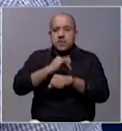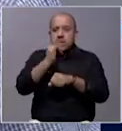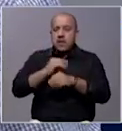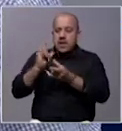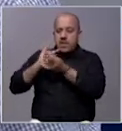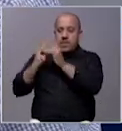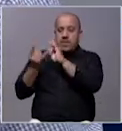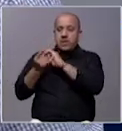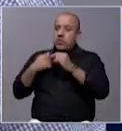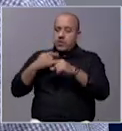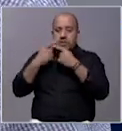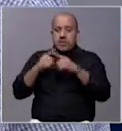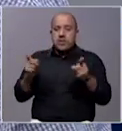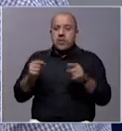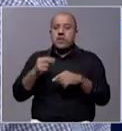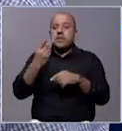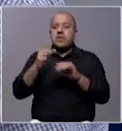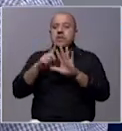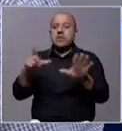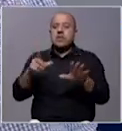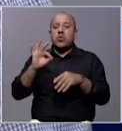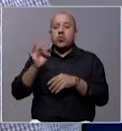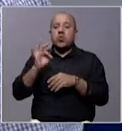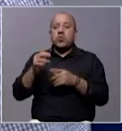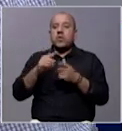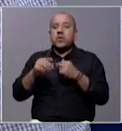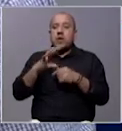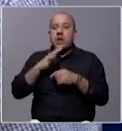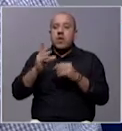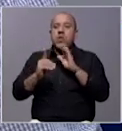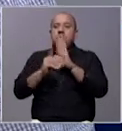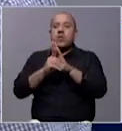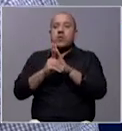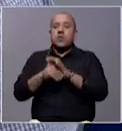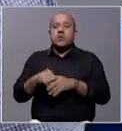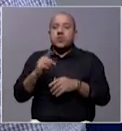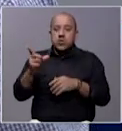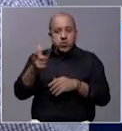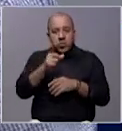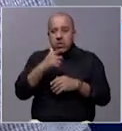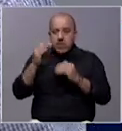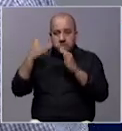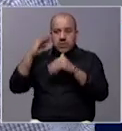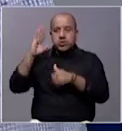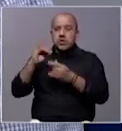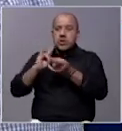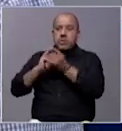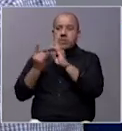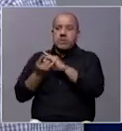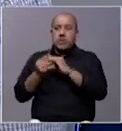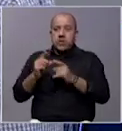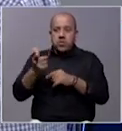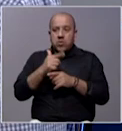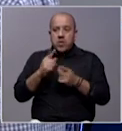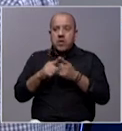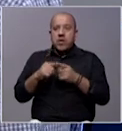diferente porque del 27 de octubre surgió claramente un dato muy importante y es que no hay mayorías en principio originales en